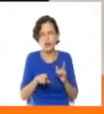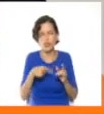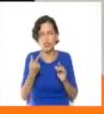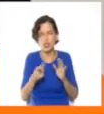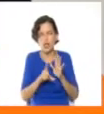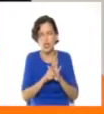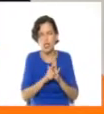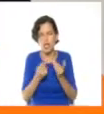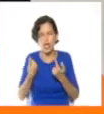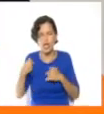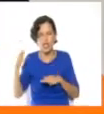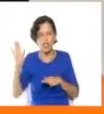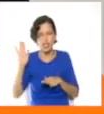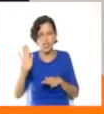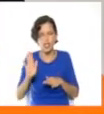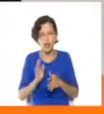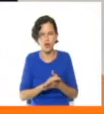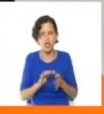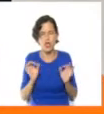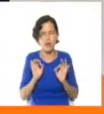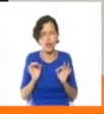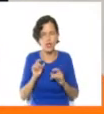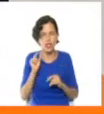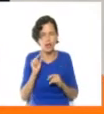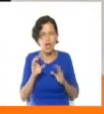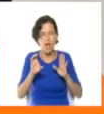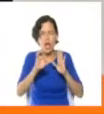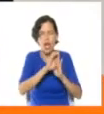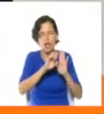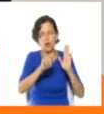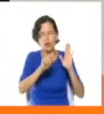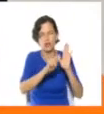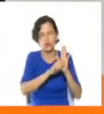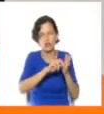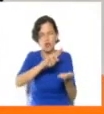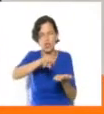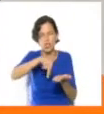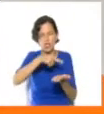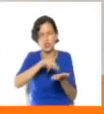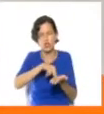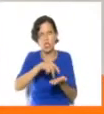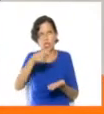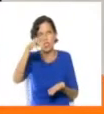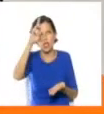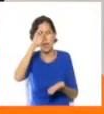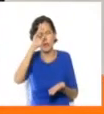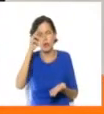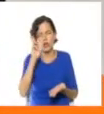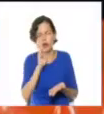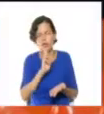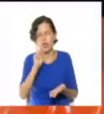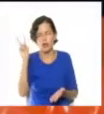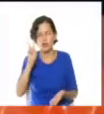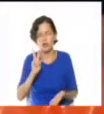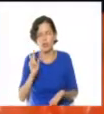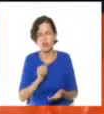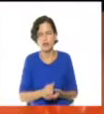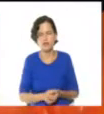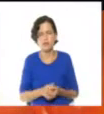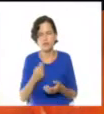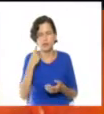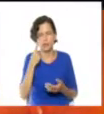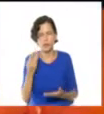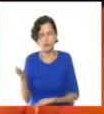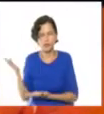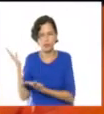vamos directamente a las partes de leyes. Fíjense lo que les traigo acá. Acá tenemos nada más y nada menos que la Constitución Nacional